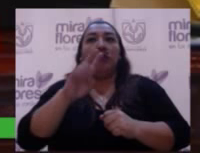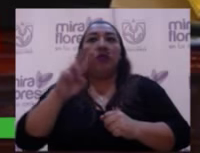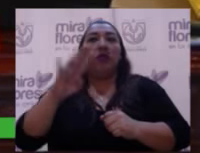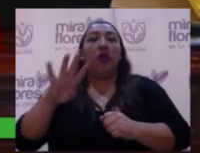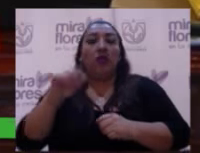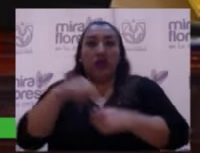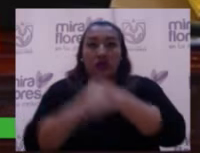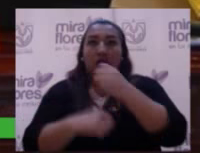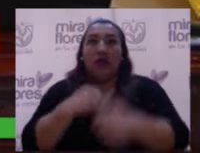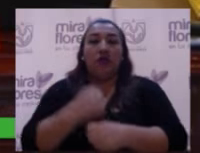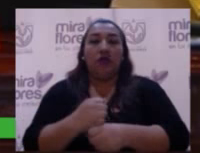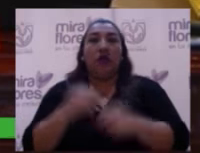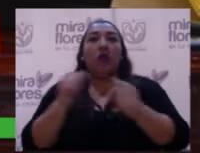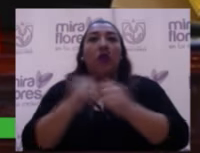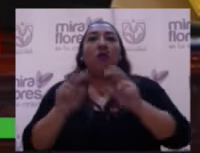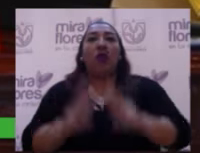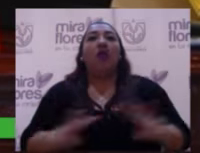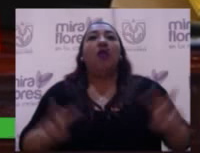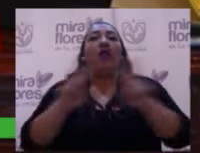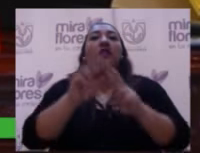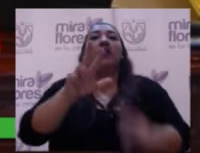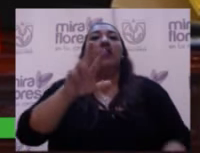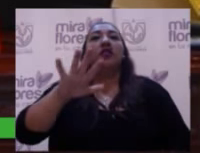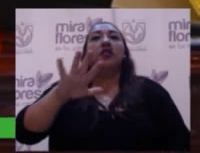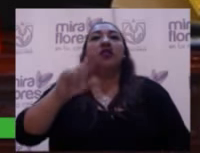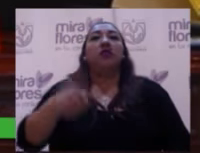del presente año, con un valor de